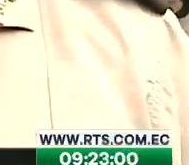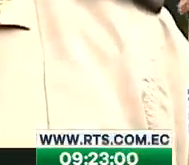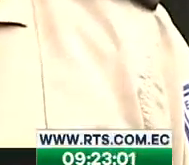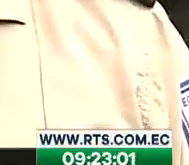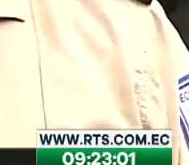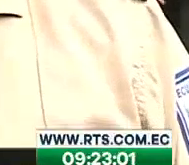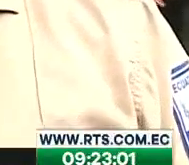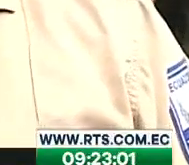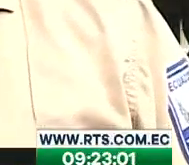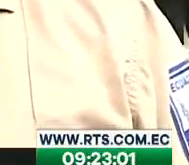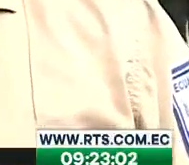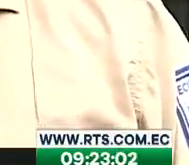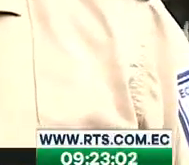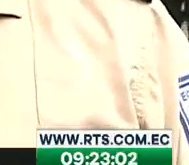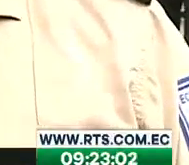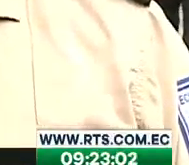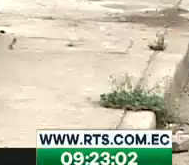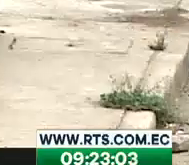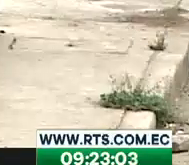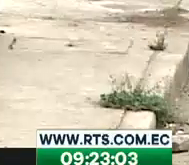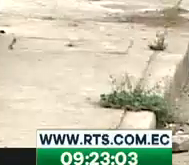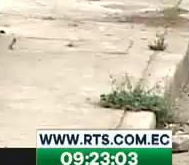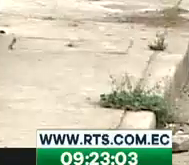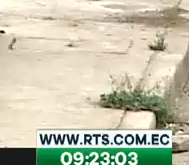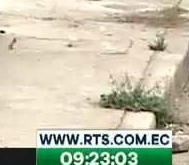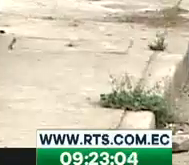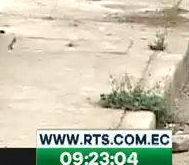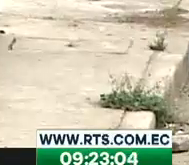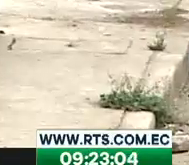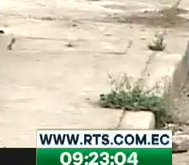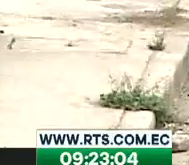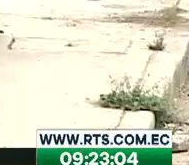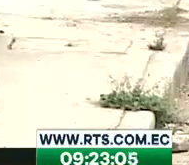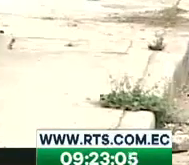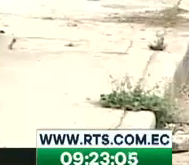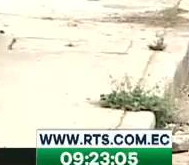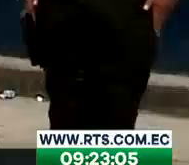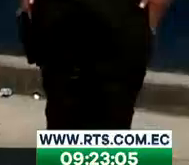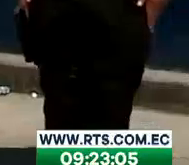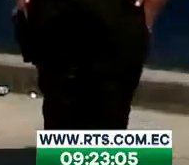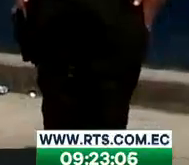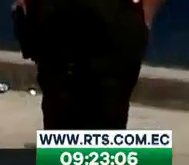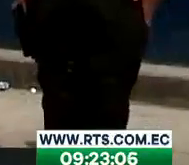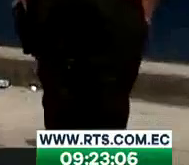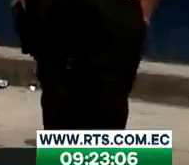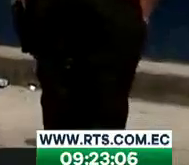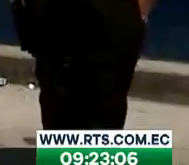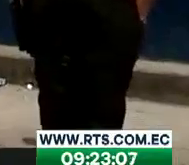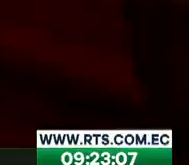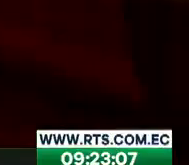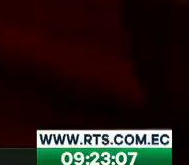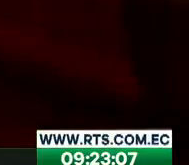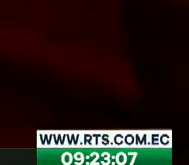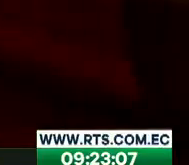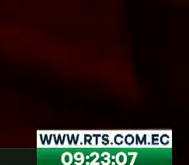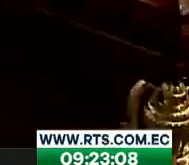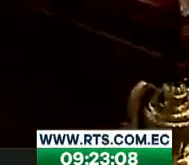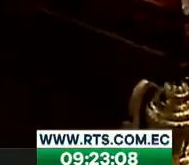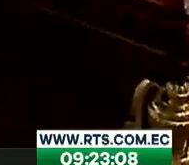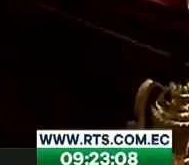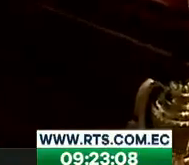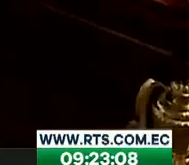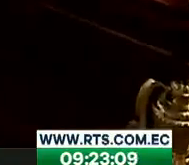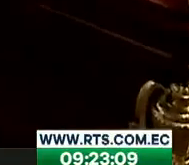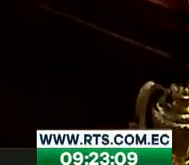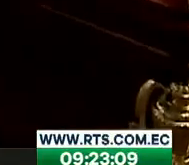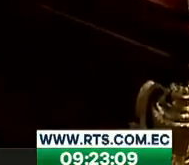llega hasta un órgano vital. Ocurrió en la madrugada. Hay varias hipótesis que maneja la Policía Nacional, entre ellas